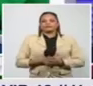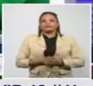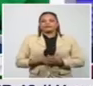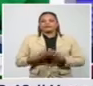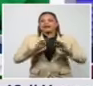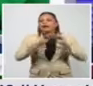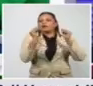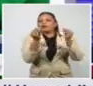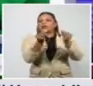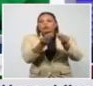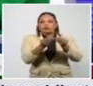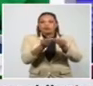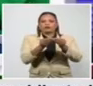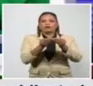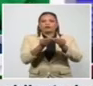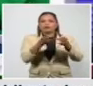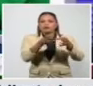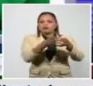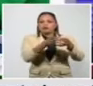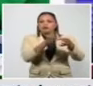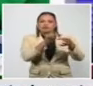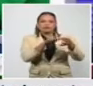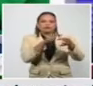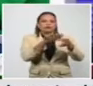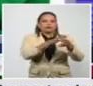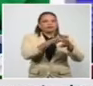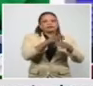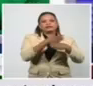acumulado, este grupo representa el